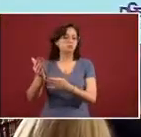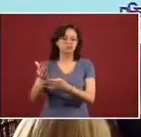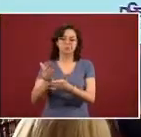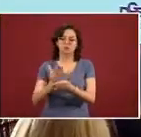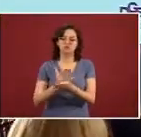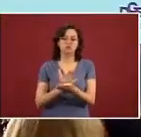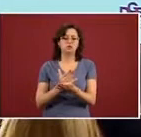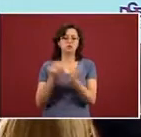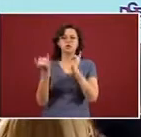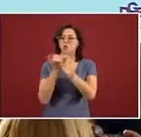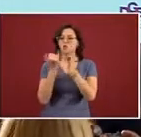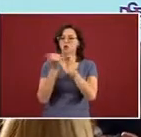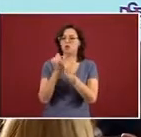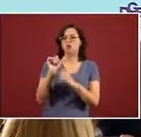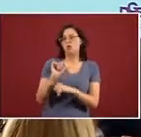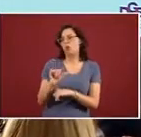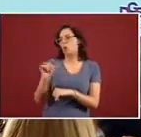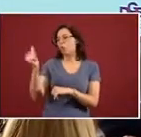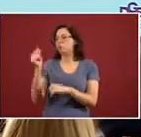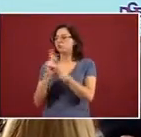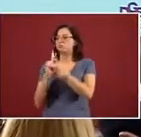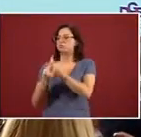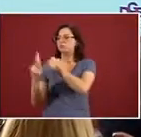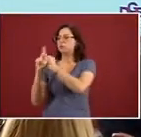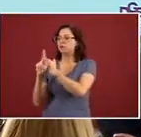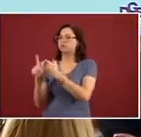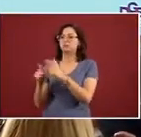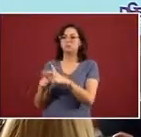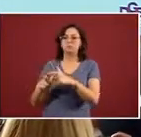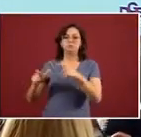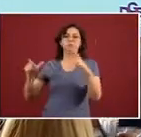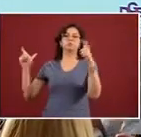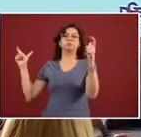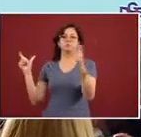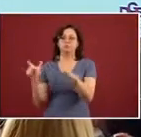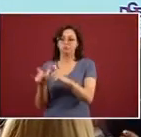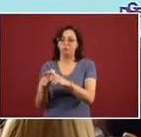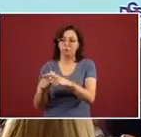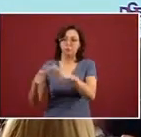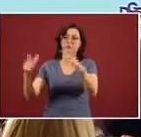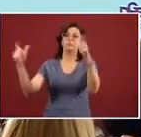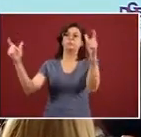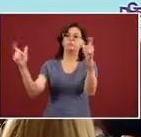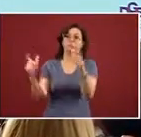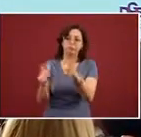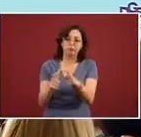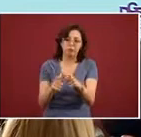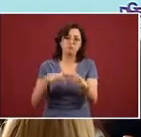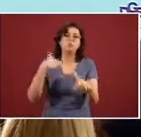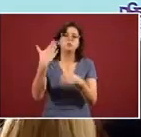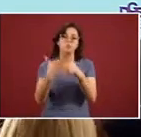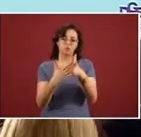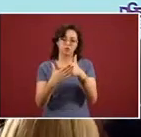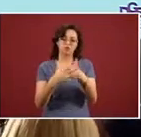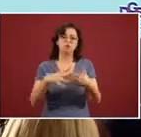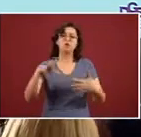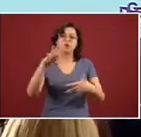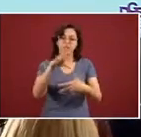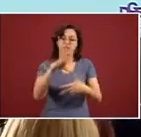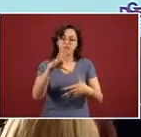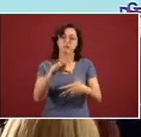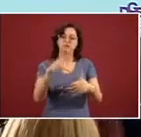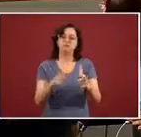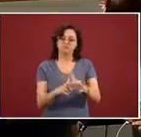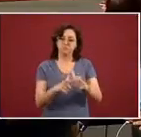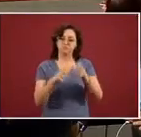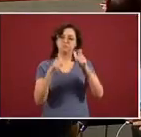como ha pasado con otras regiones, lógicamente la región de las Américas se perfila a tener la